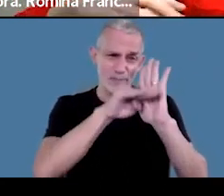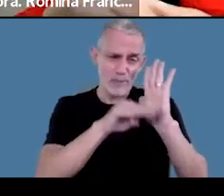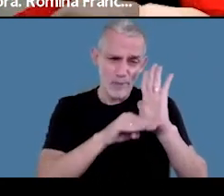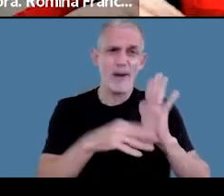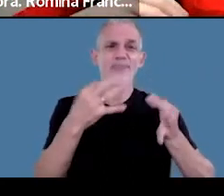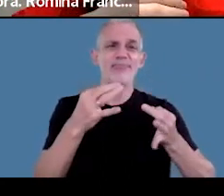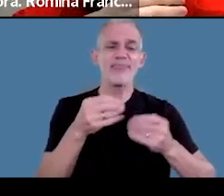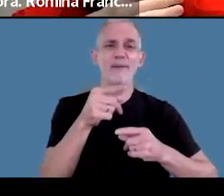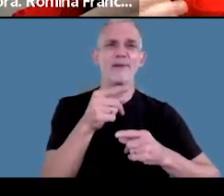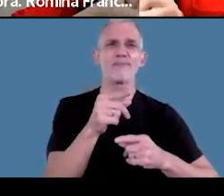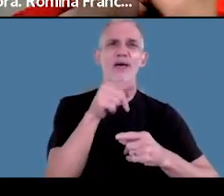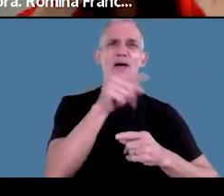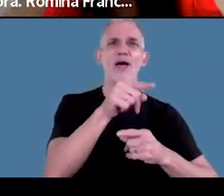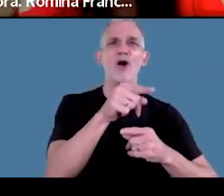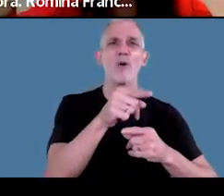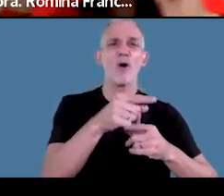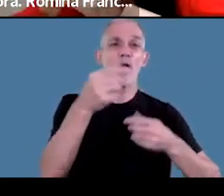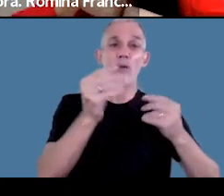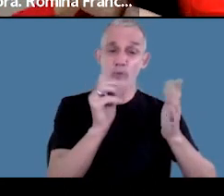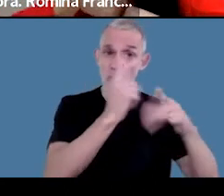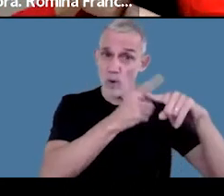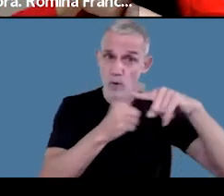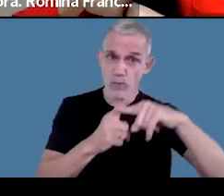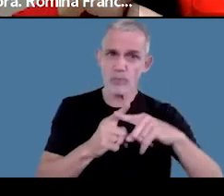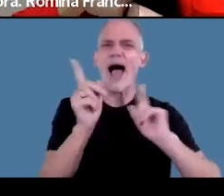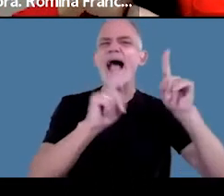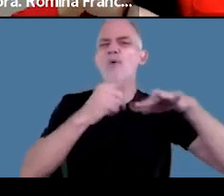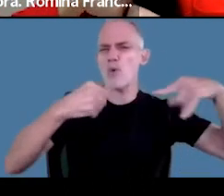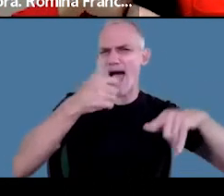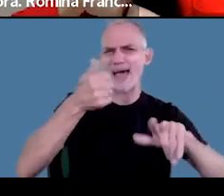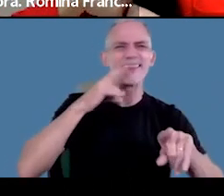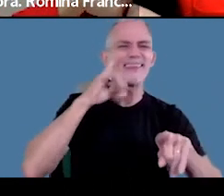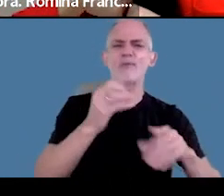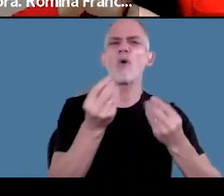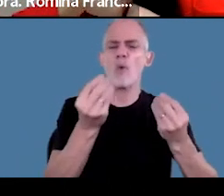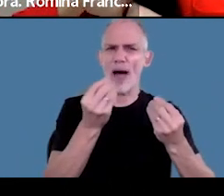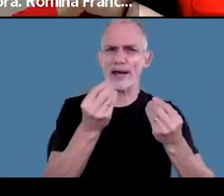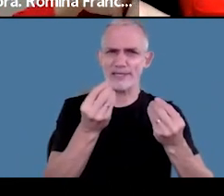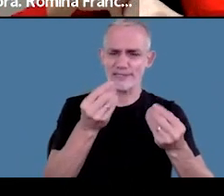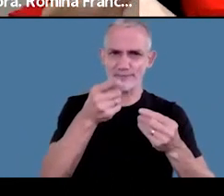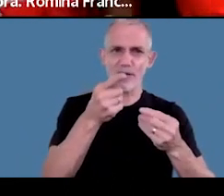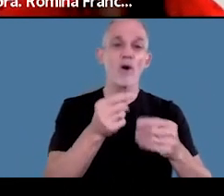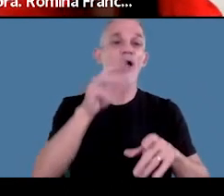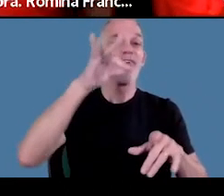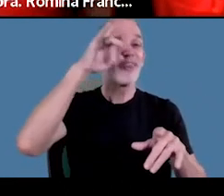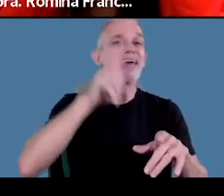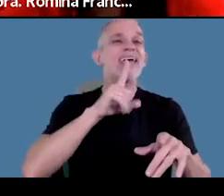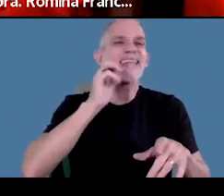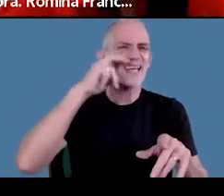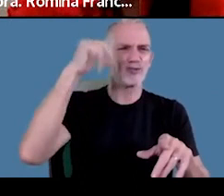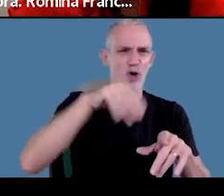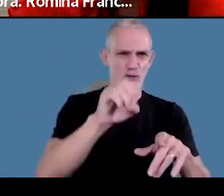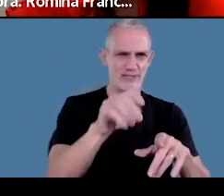ir como computables ciertos activos. Lo vamos a determinar por detracción. Y vamos a